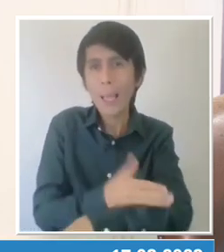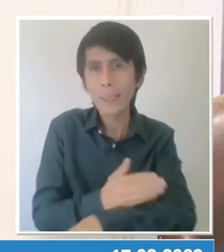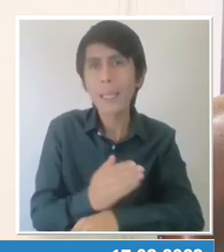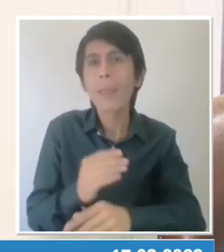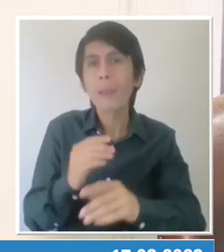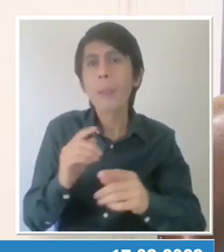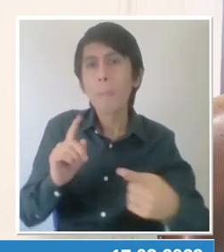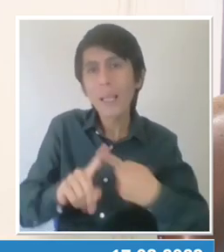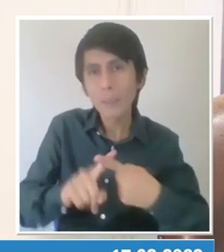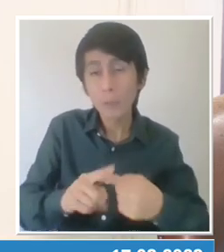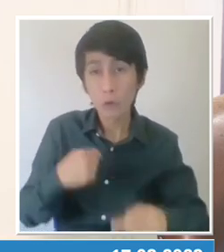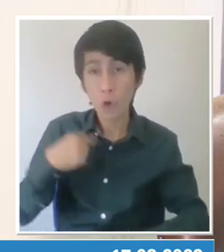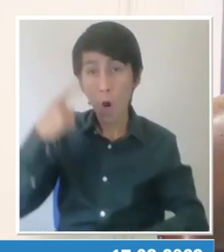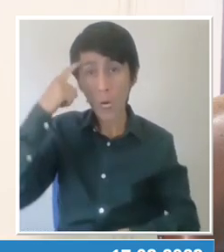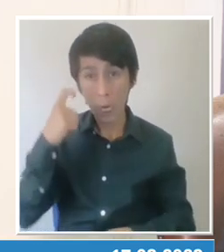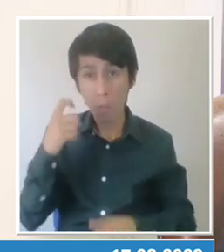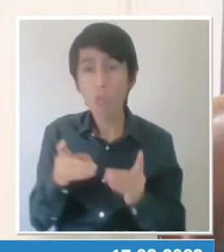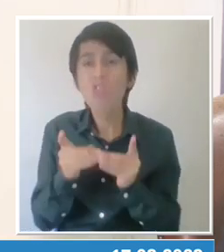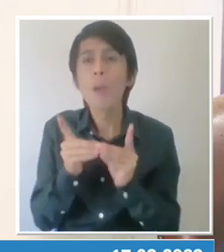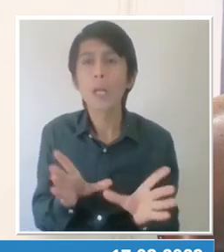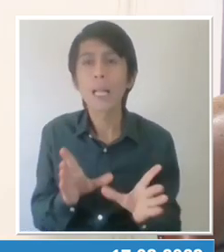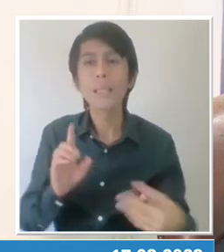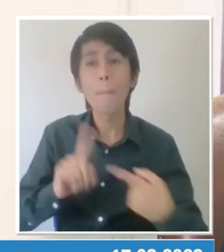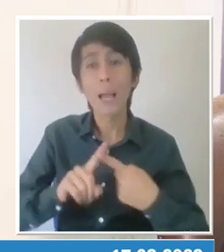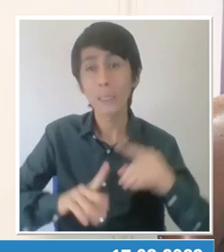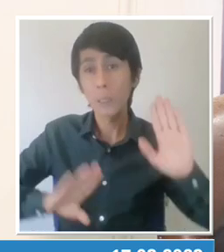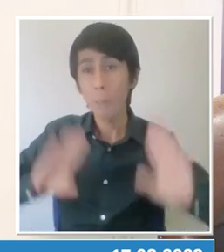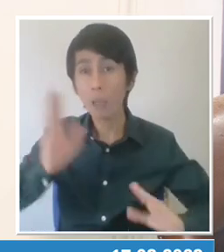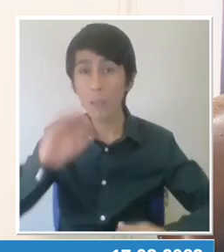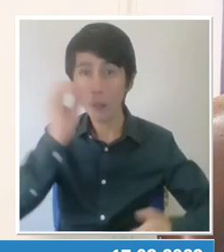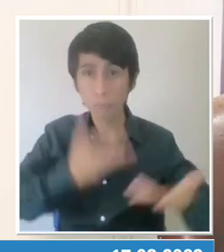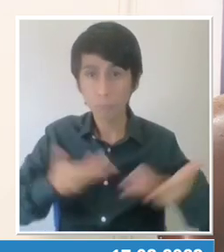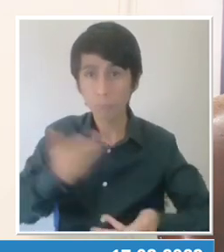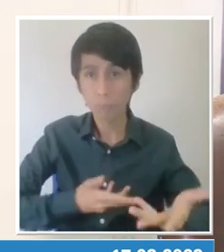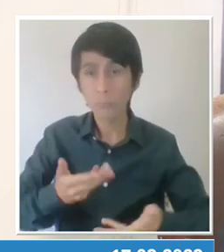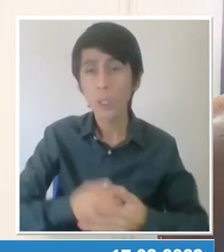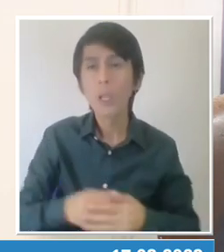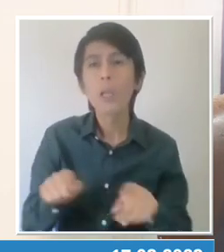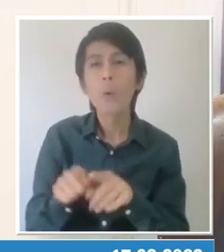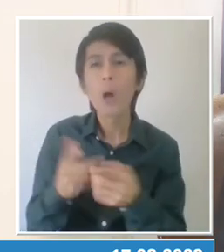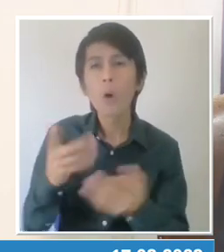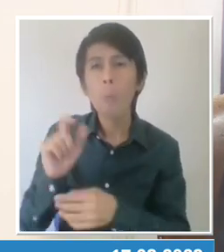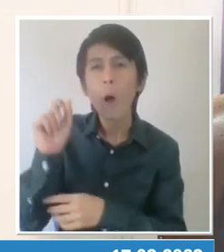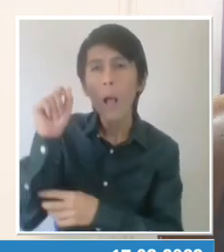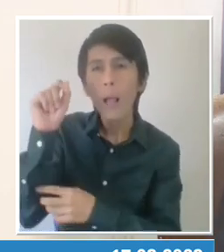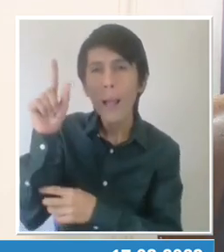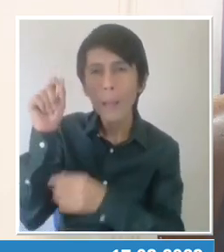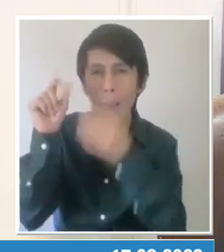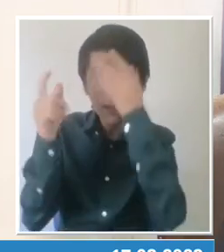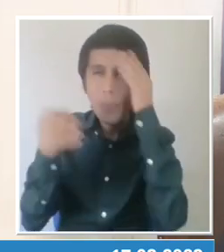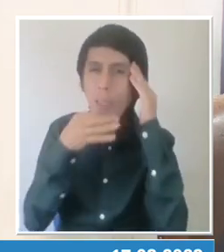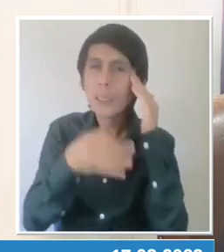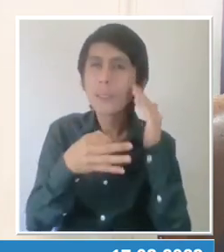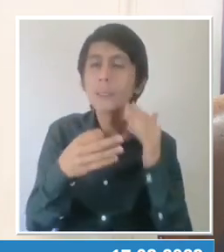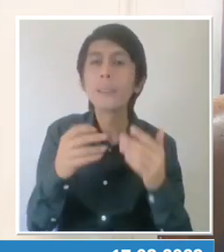participativa, que como los alemanes aquí digo, tiene que ser algún día entendida como democracia